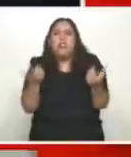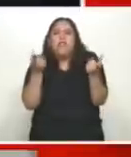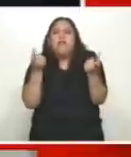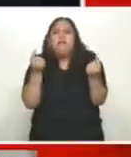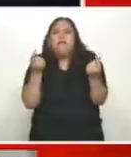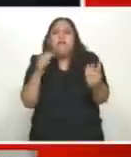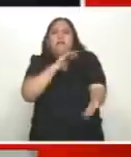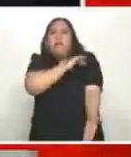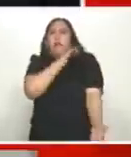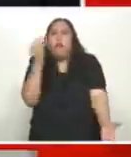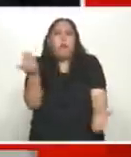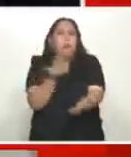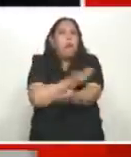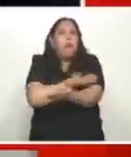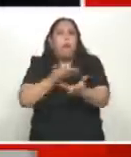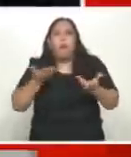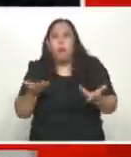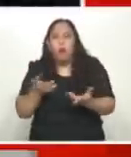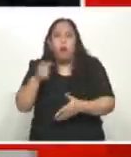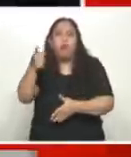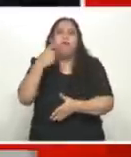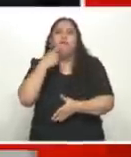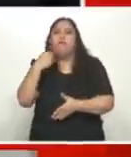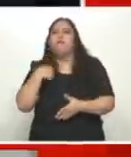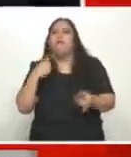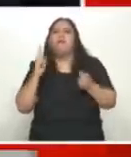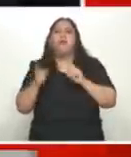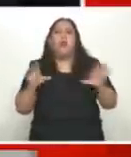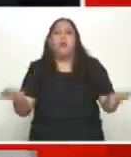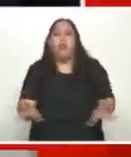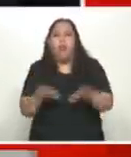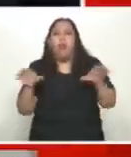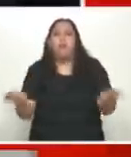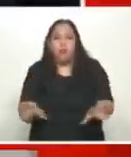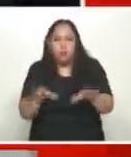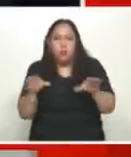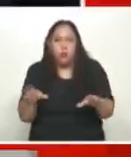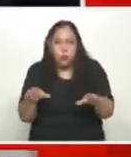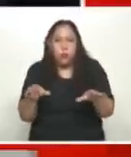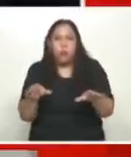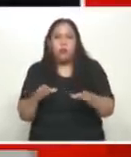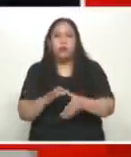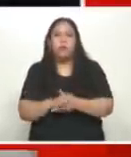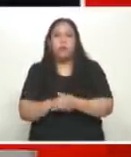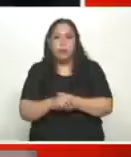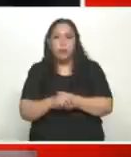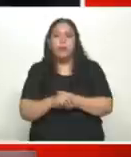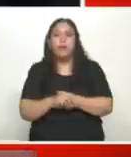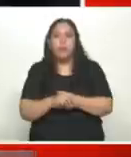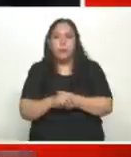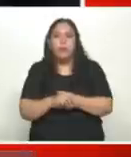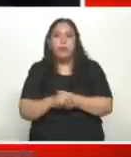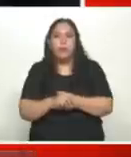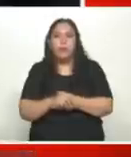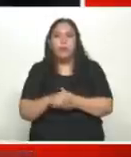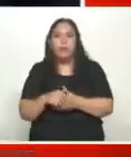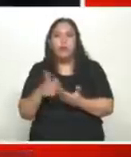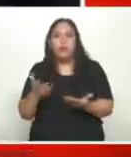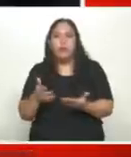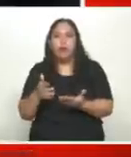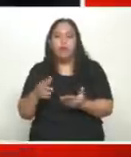decir, o usted, con acciones. Pero vámonos al 2009, las acciones se vieron con el aumento al salario